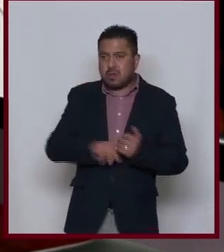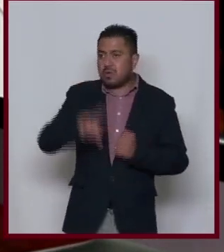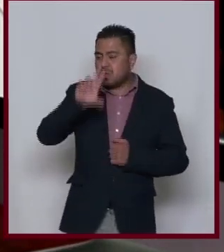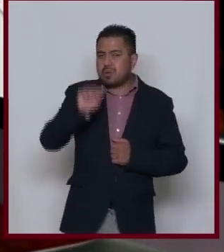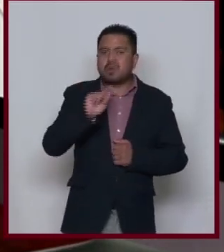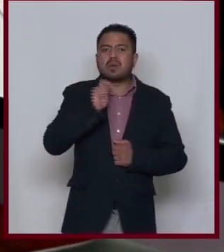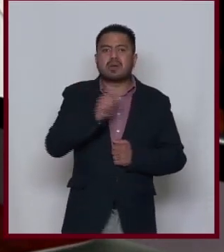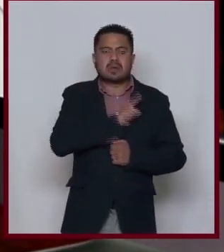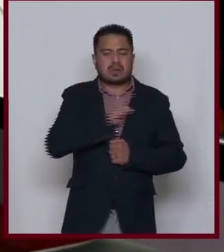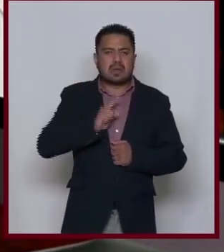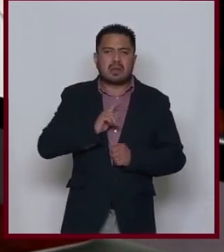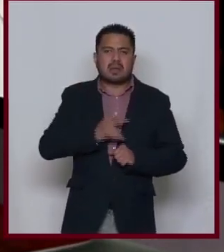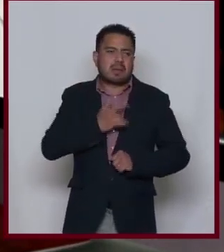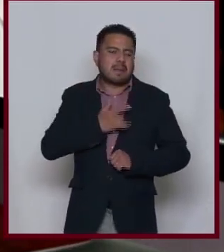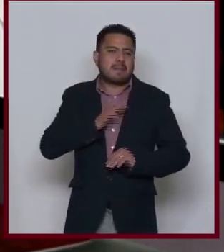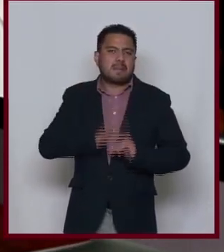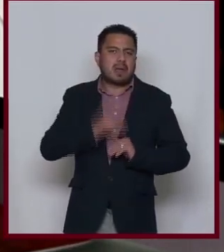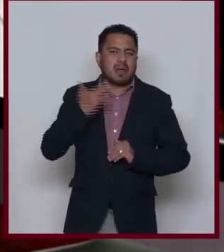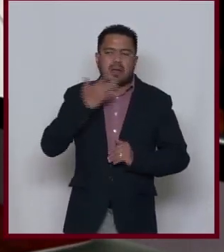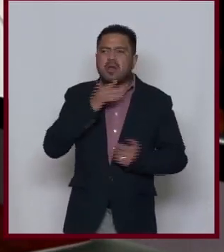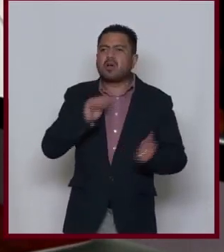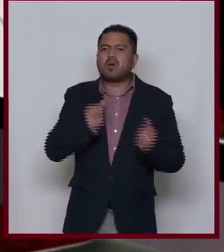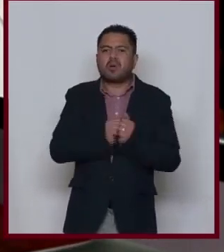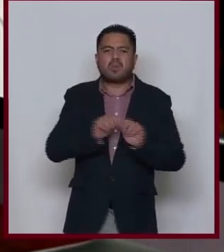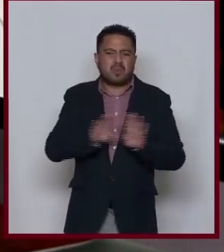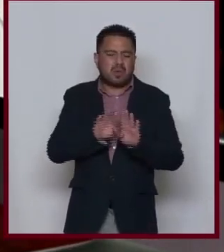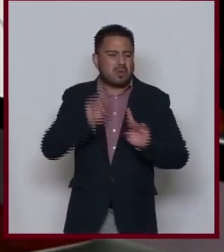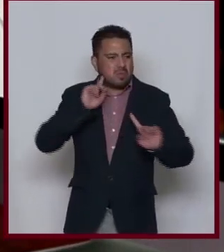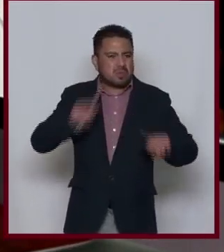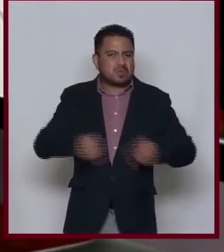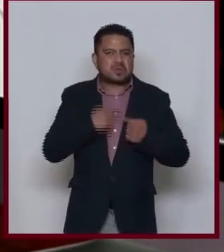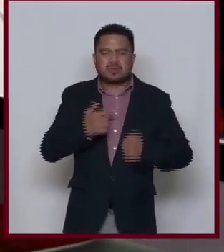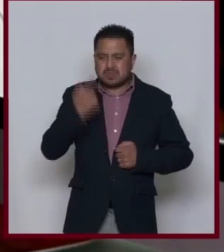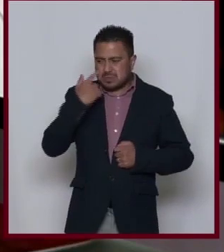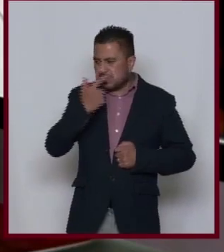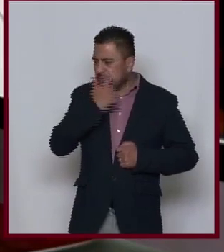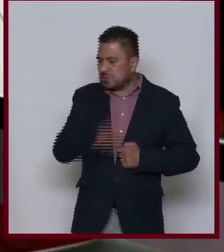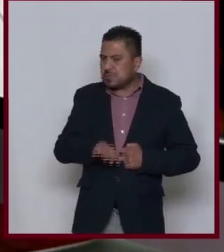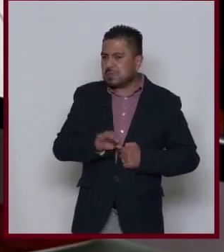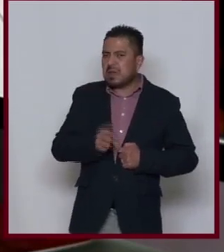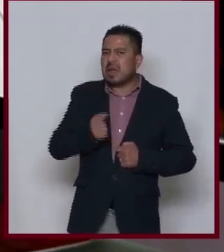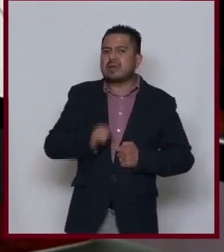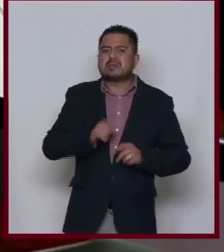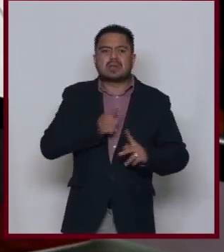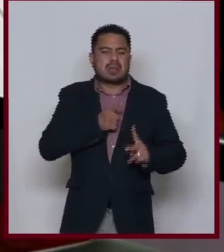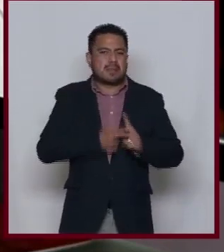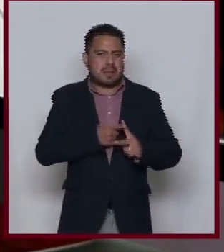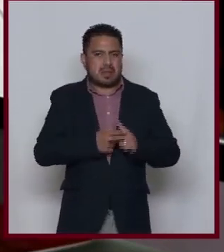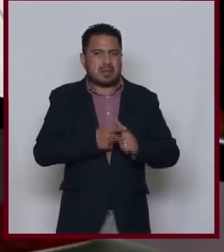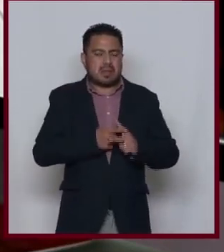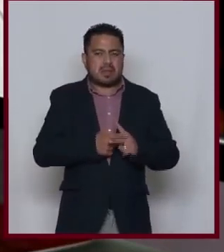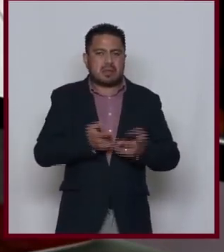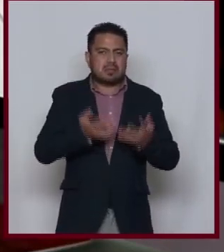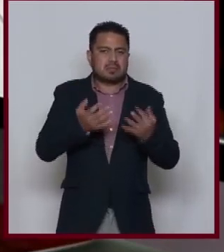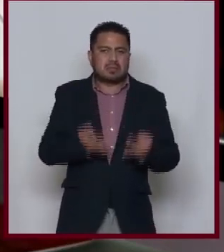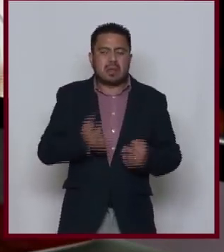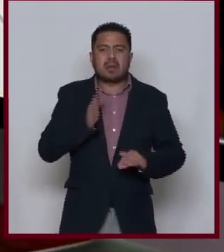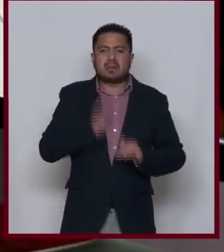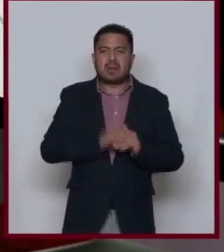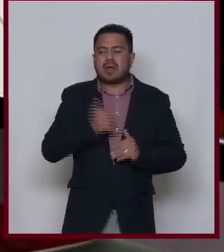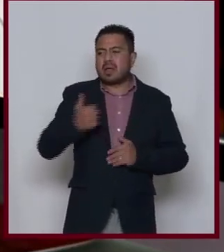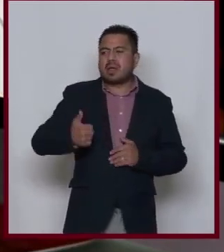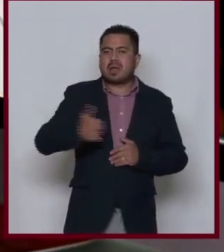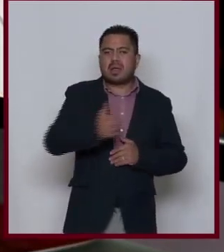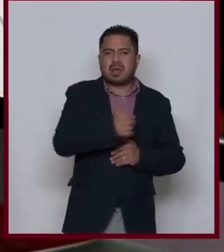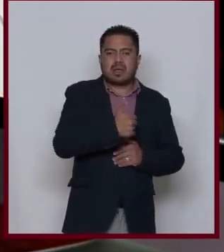que hay que tomarle gusto, así como a la música, que hay que tomarle gusto, así las matemáticas. Realmente cada que